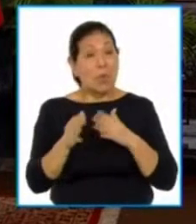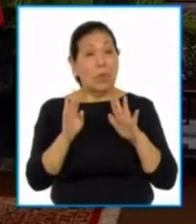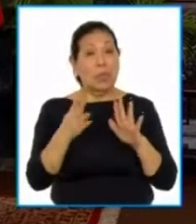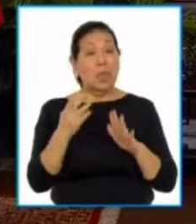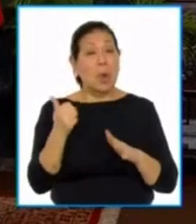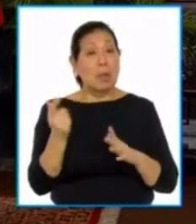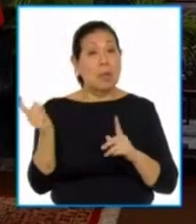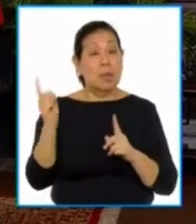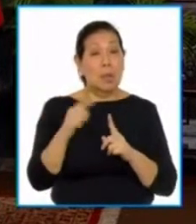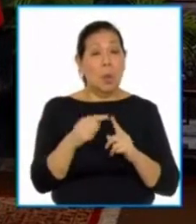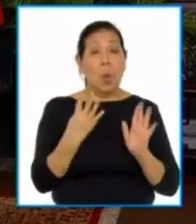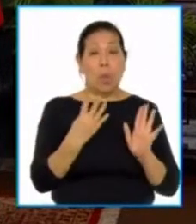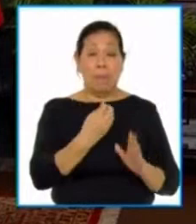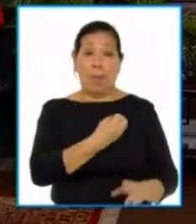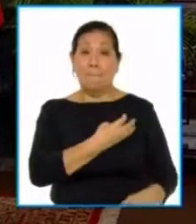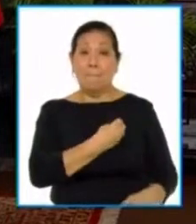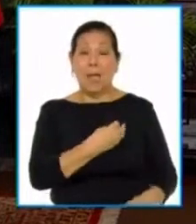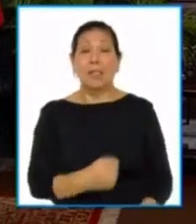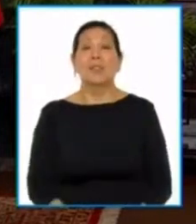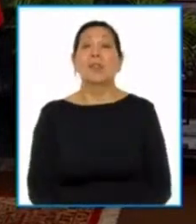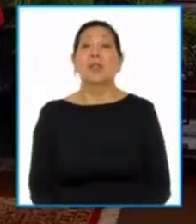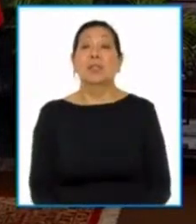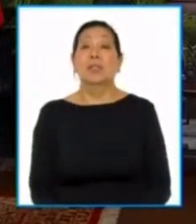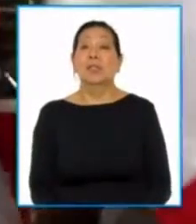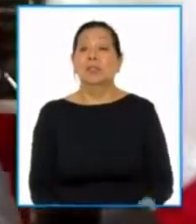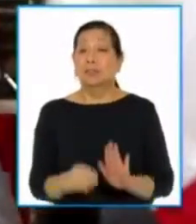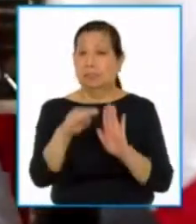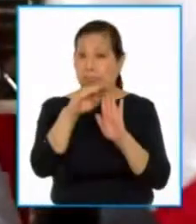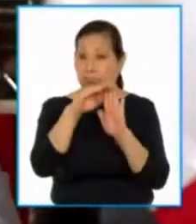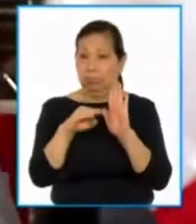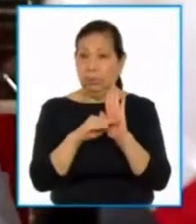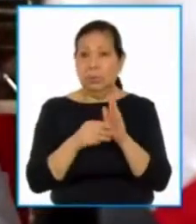el 19 de abril y el 9 de mayo, las reglas son